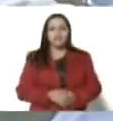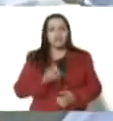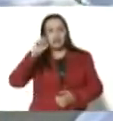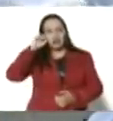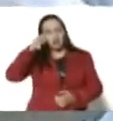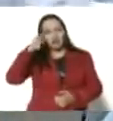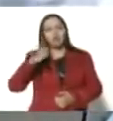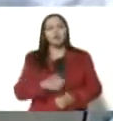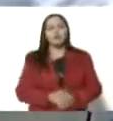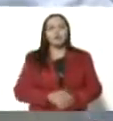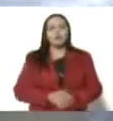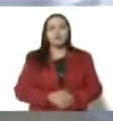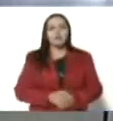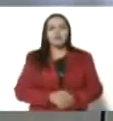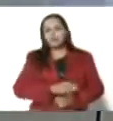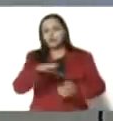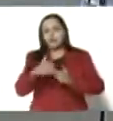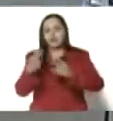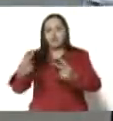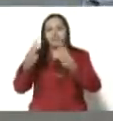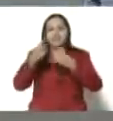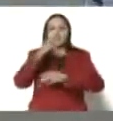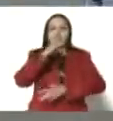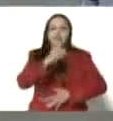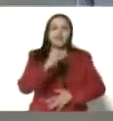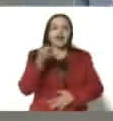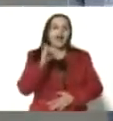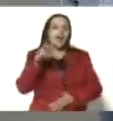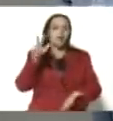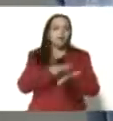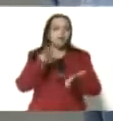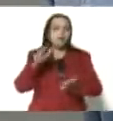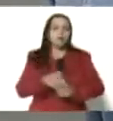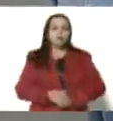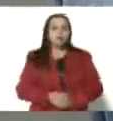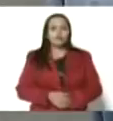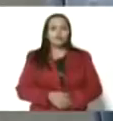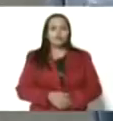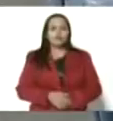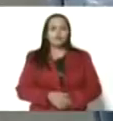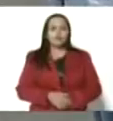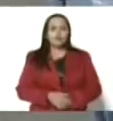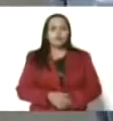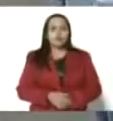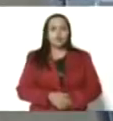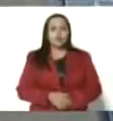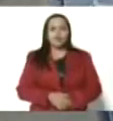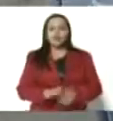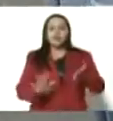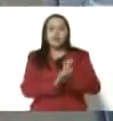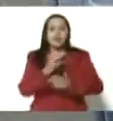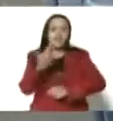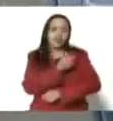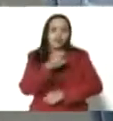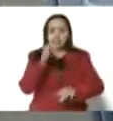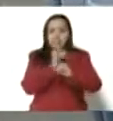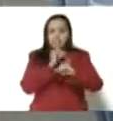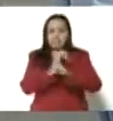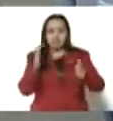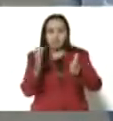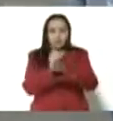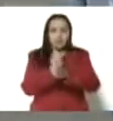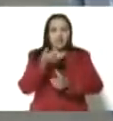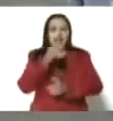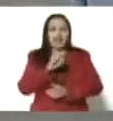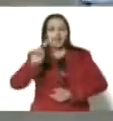a nuestros amigos televidentes, según información que hemos comprobado en la página web de la Sputnik V, que se trata de la primera vacuna